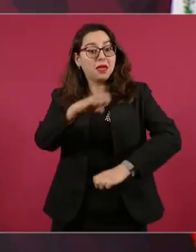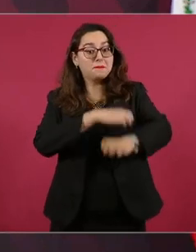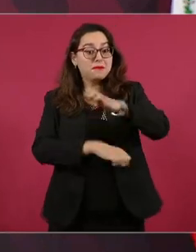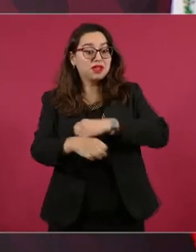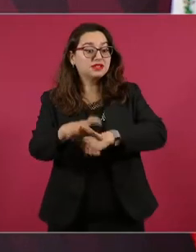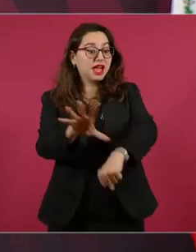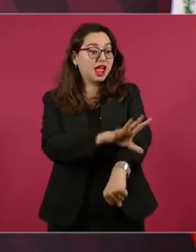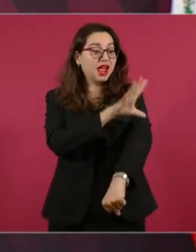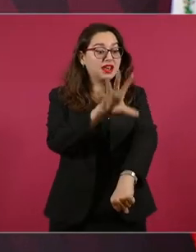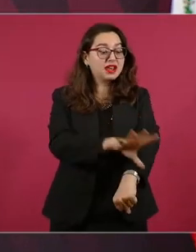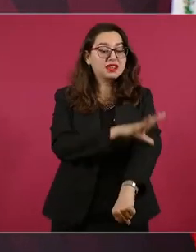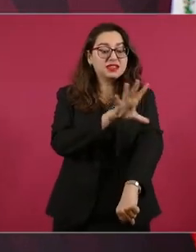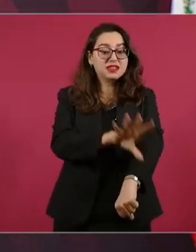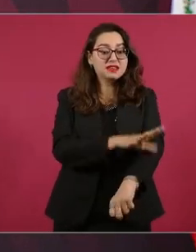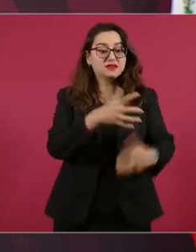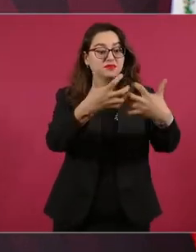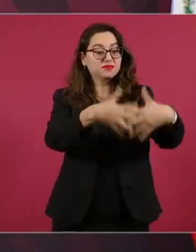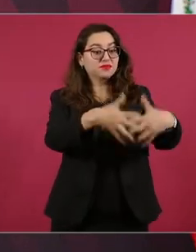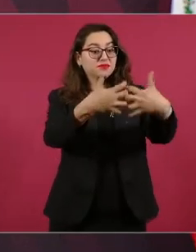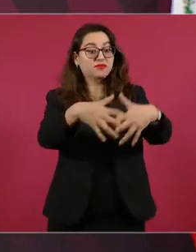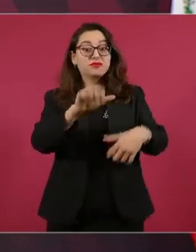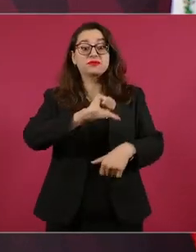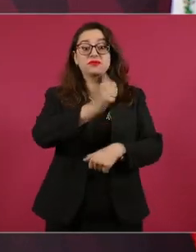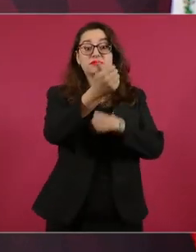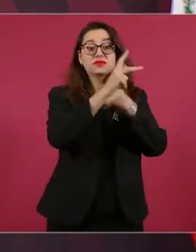a las empresas extranjeras, protegen